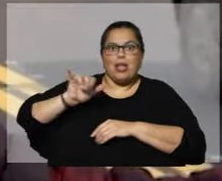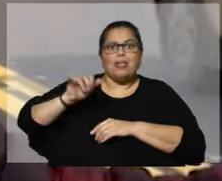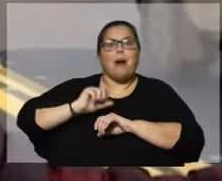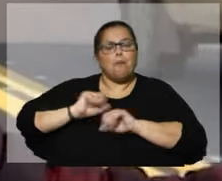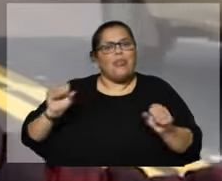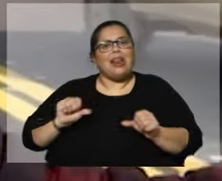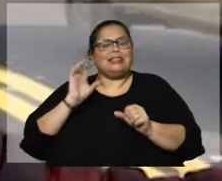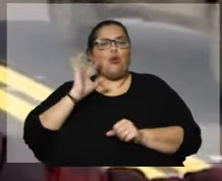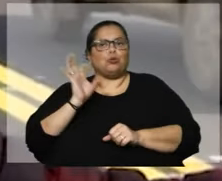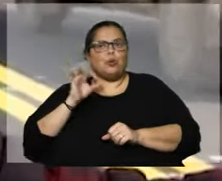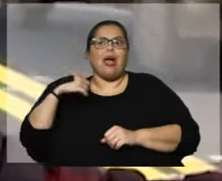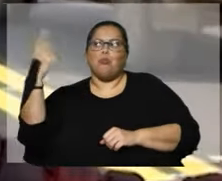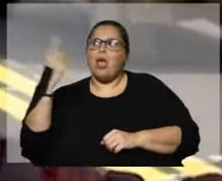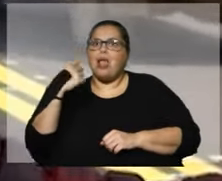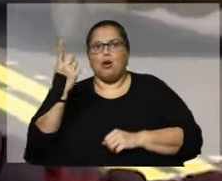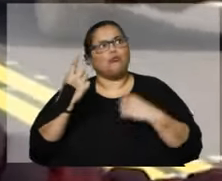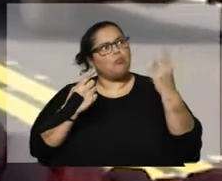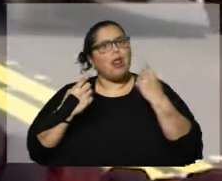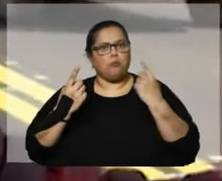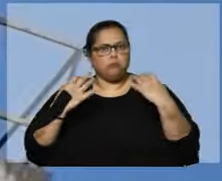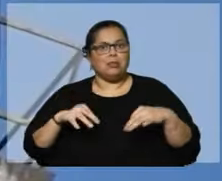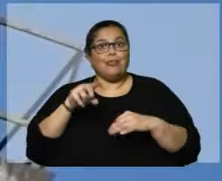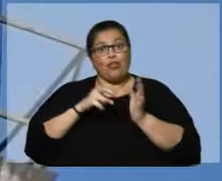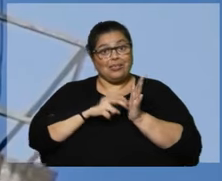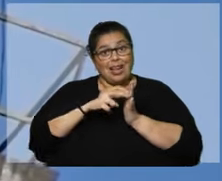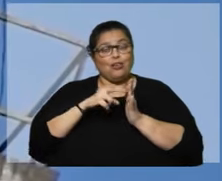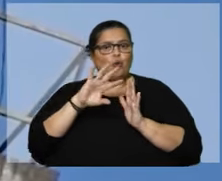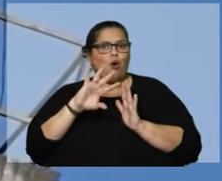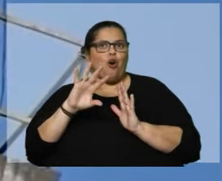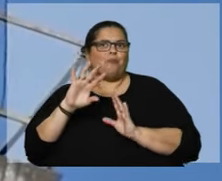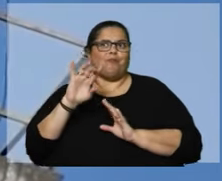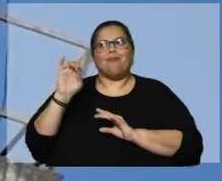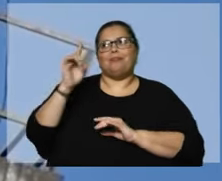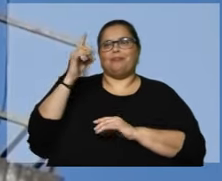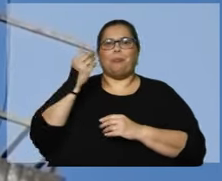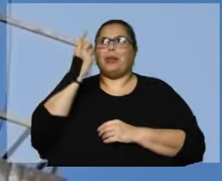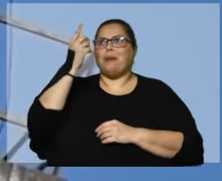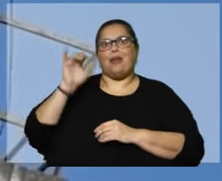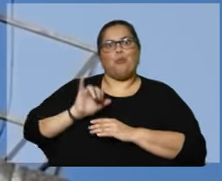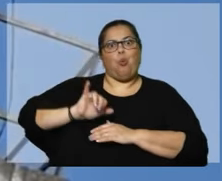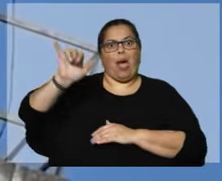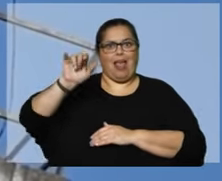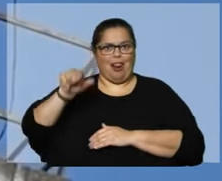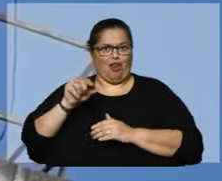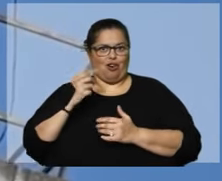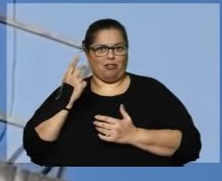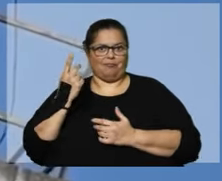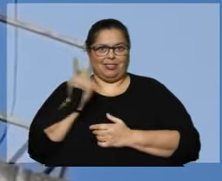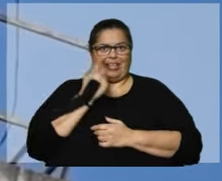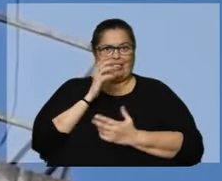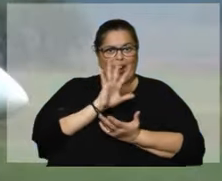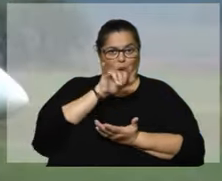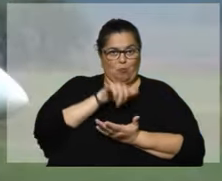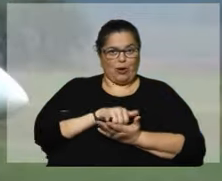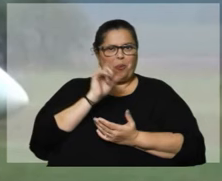vuelos. Así que creemos que esto de Salto es simbólico porque es el primer vuelo a uno de estos aeropuertos, y que va, creemos que no va a ser